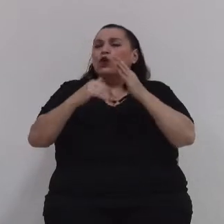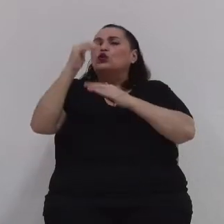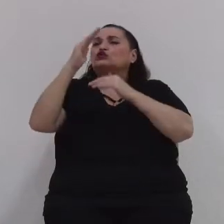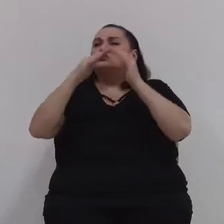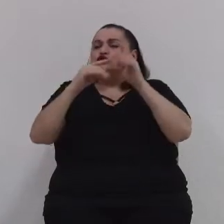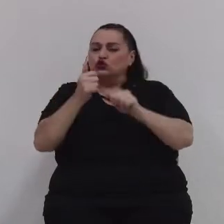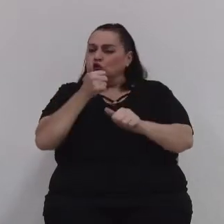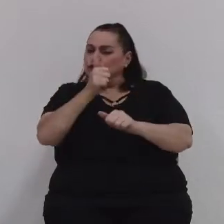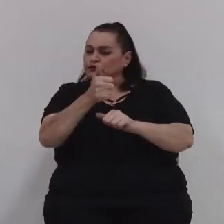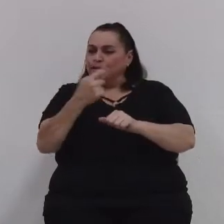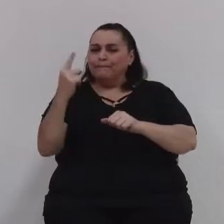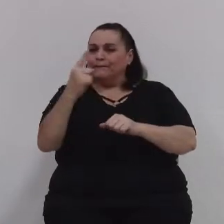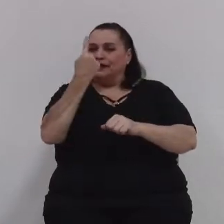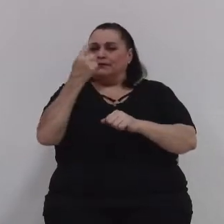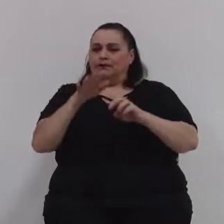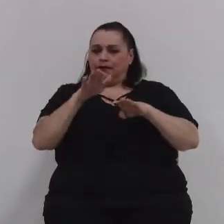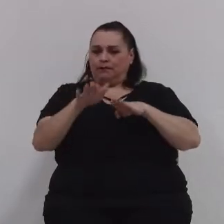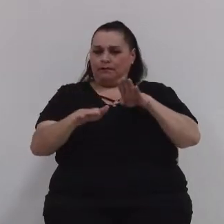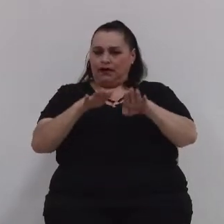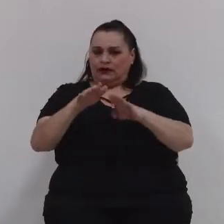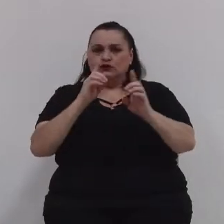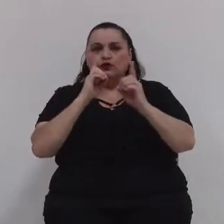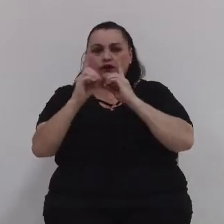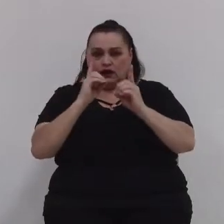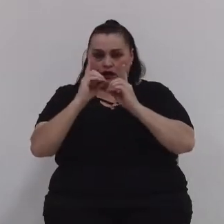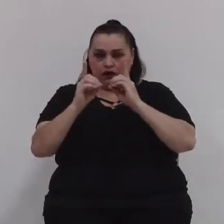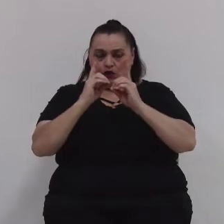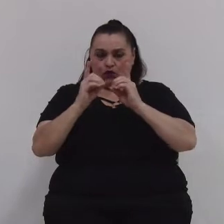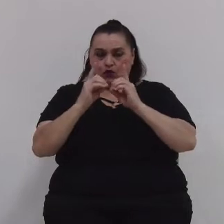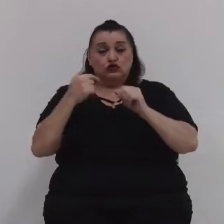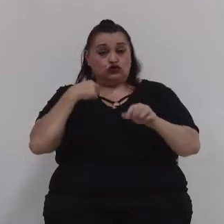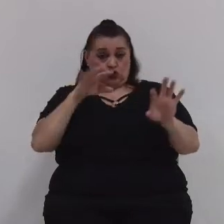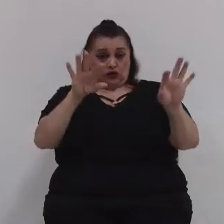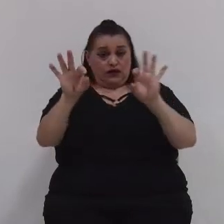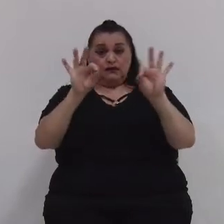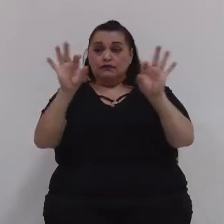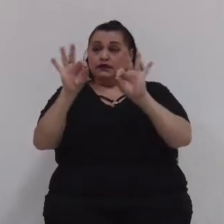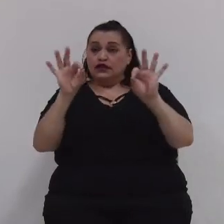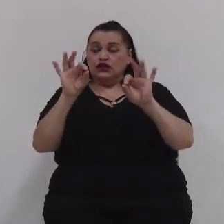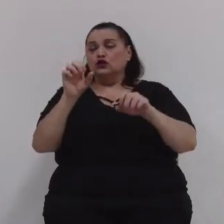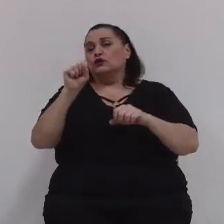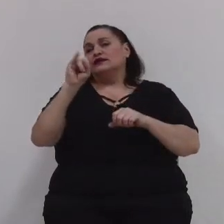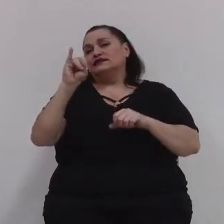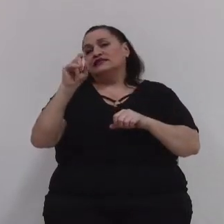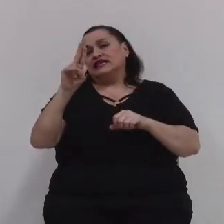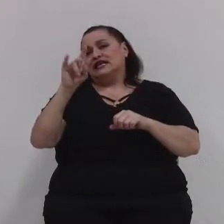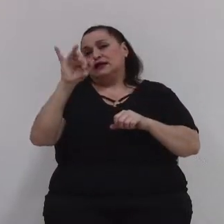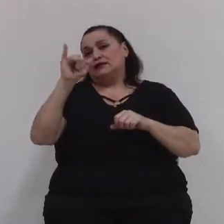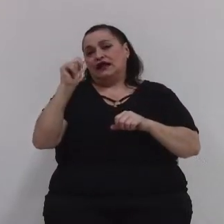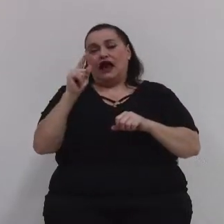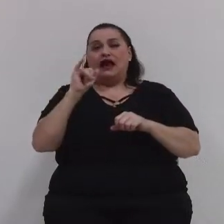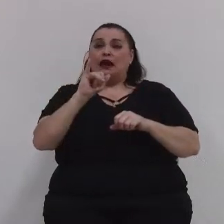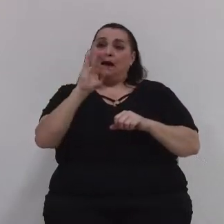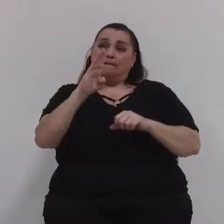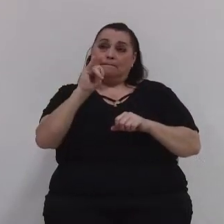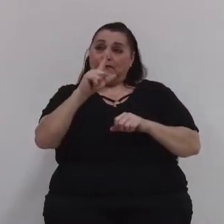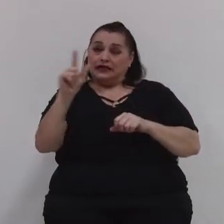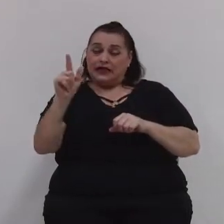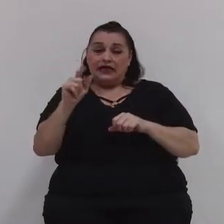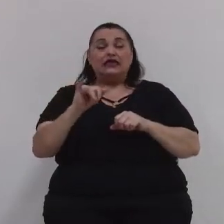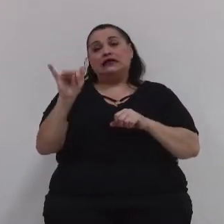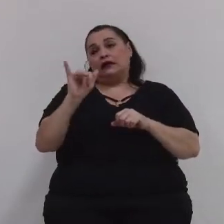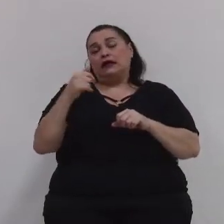mismo el primer paso de ese diálogo. Si yo invito a Silvia y a Abril